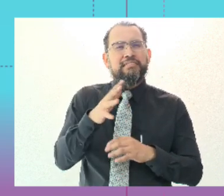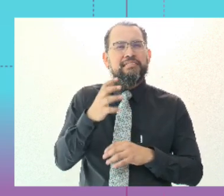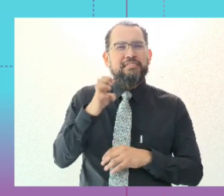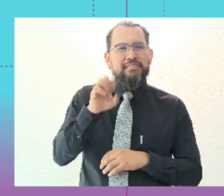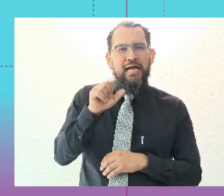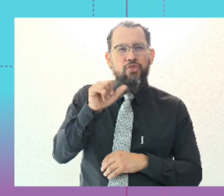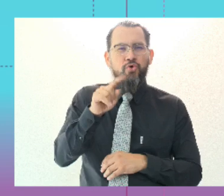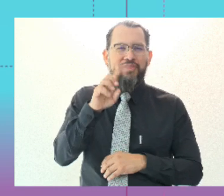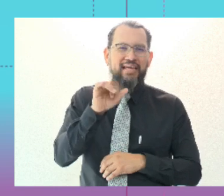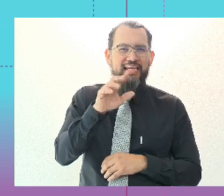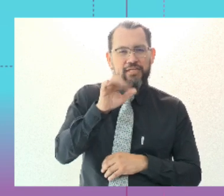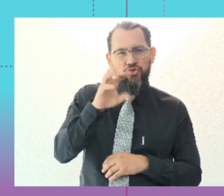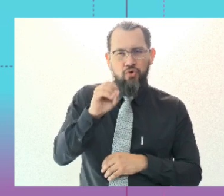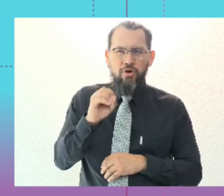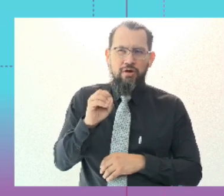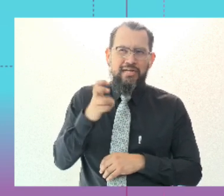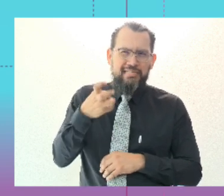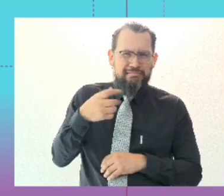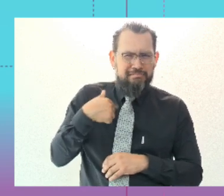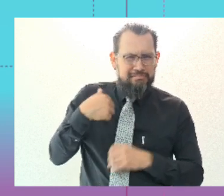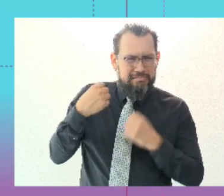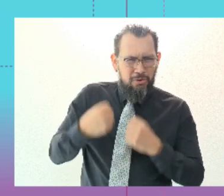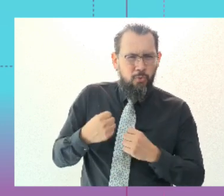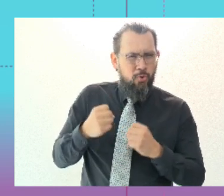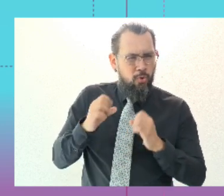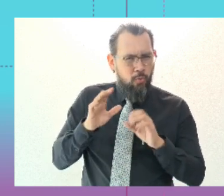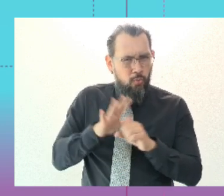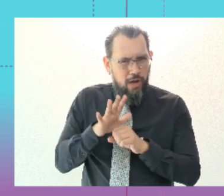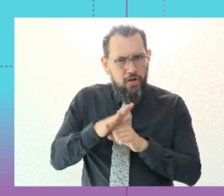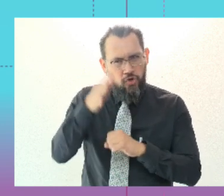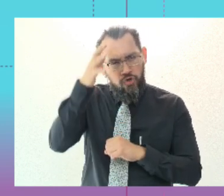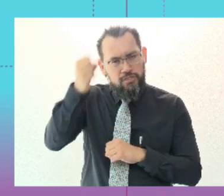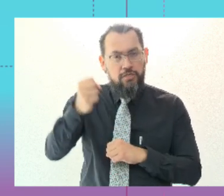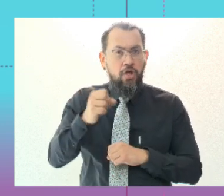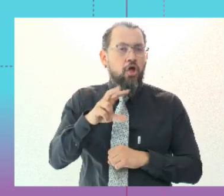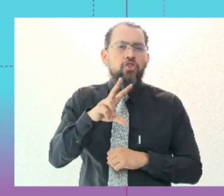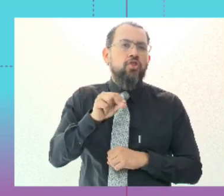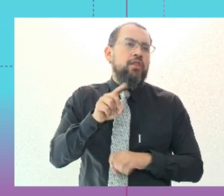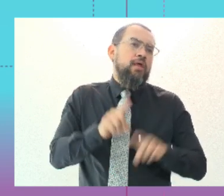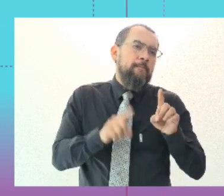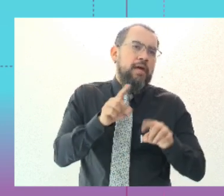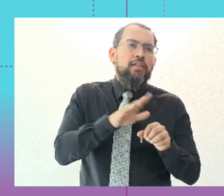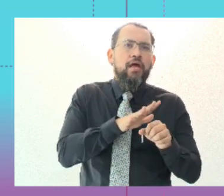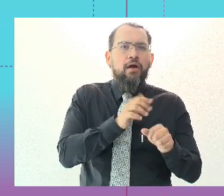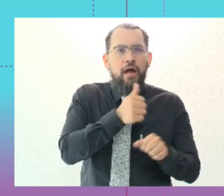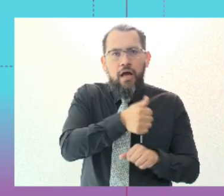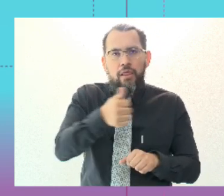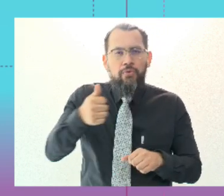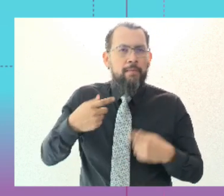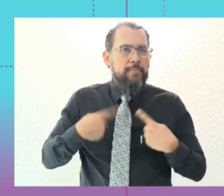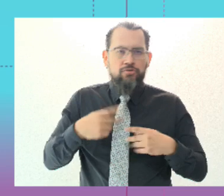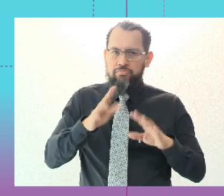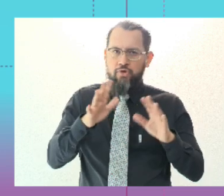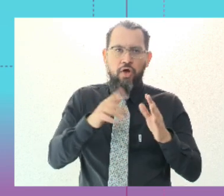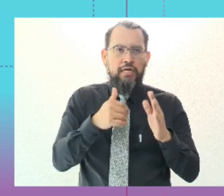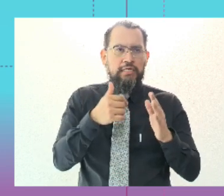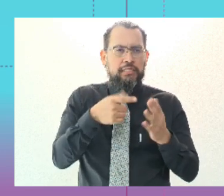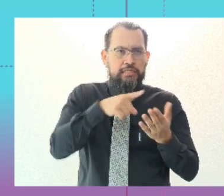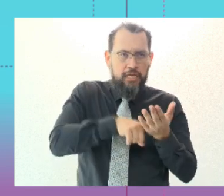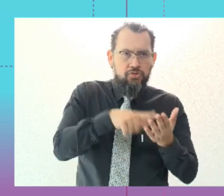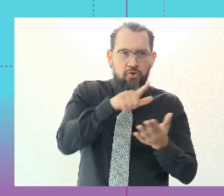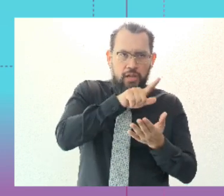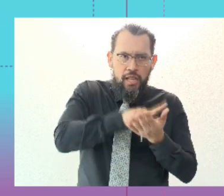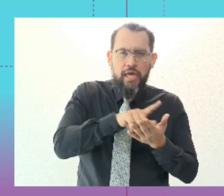los conceptos, el que no dependa de una persona la determinación o la respuesta, sino de las leyes, de las